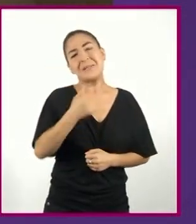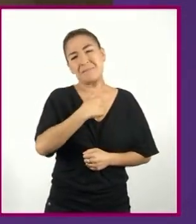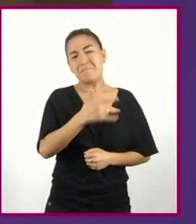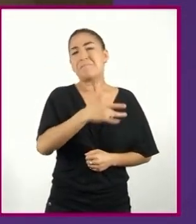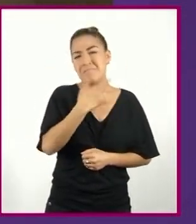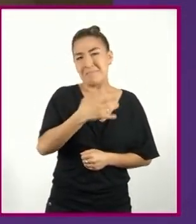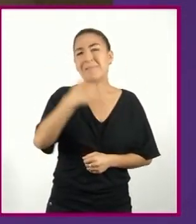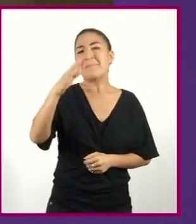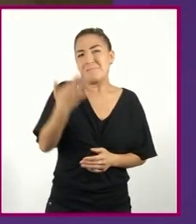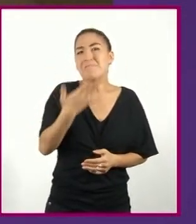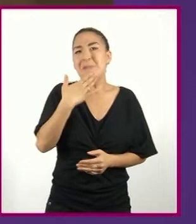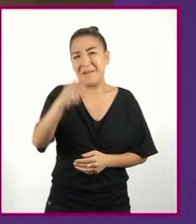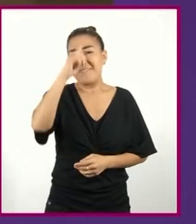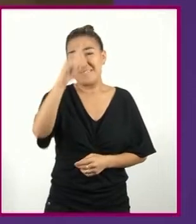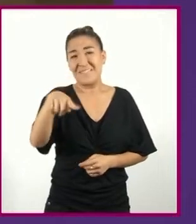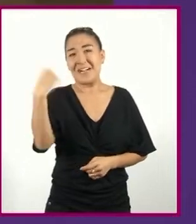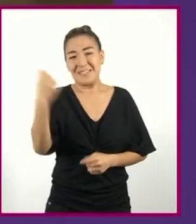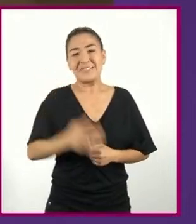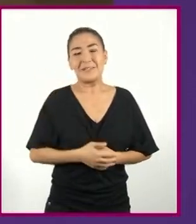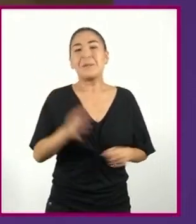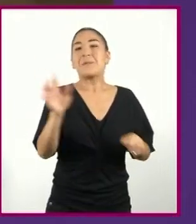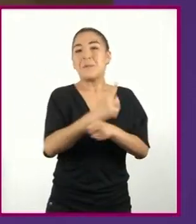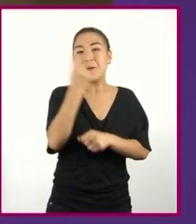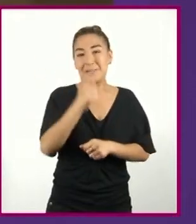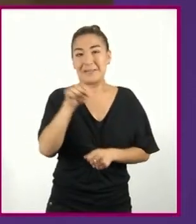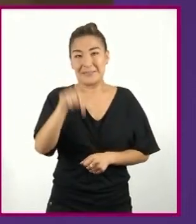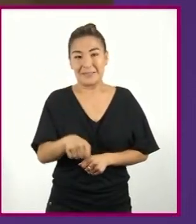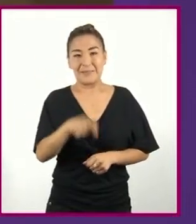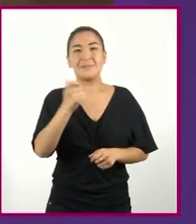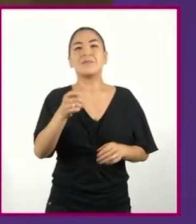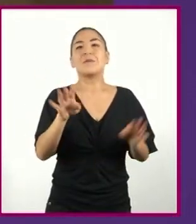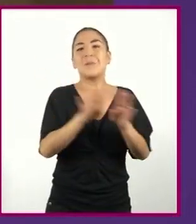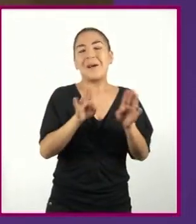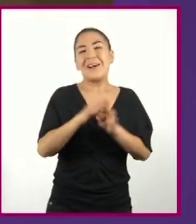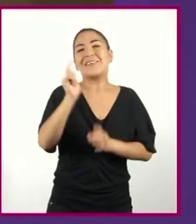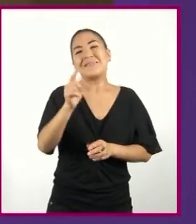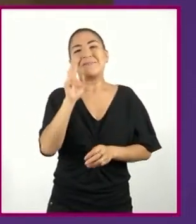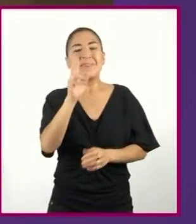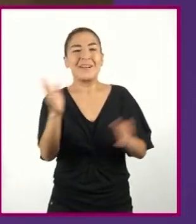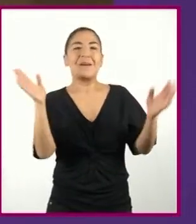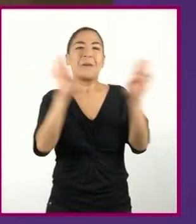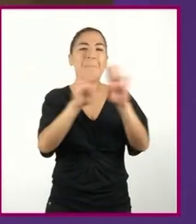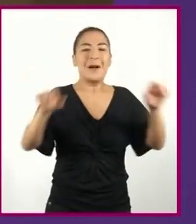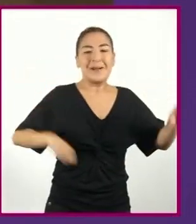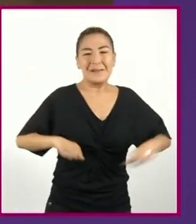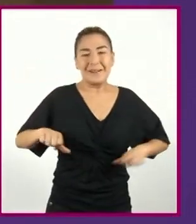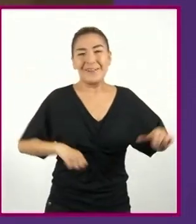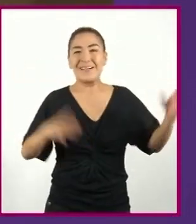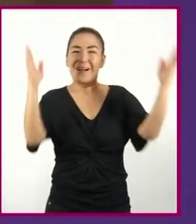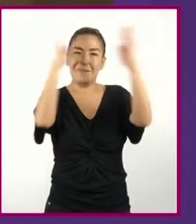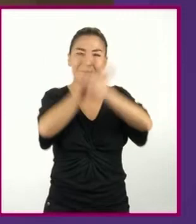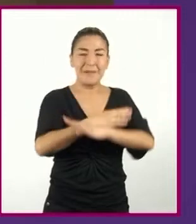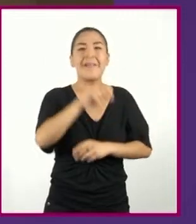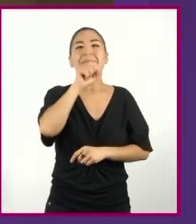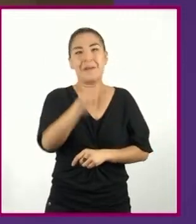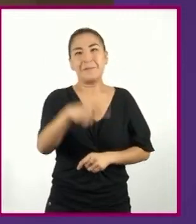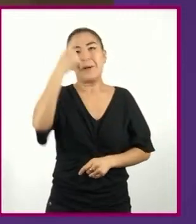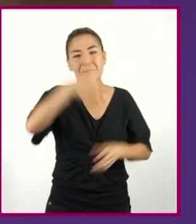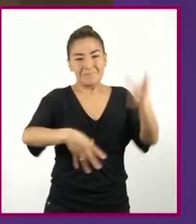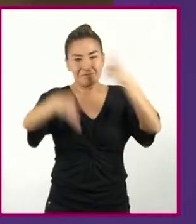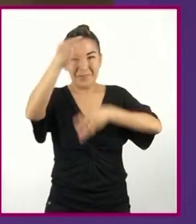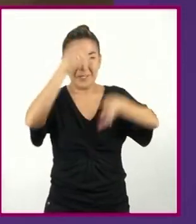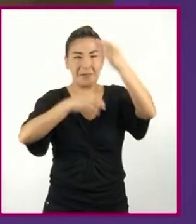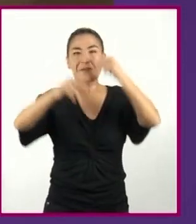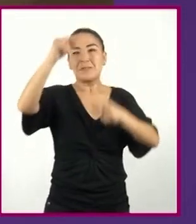hecho muy fáciles, ya que, además de ser un poco entretenidas y creativas, pueden llegar a ser hasta inteligentes y te